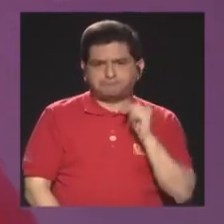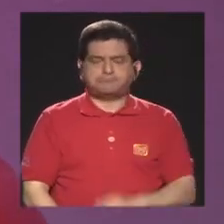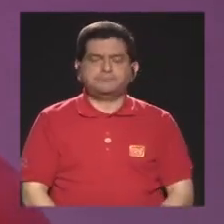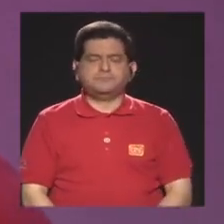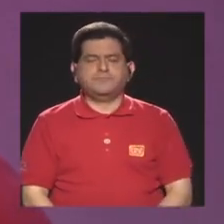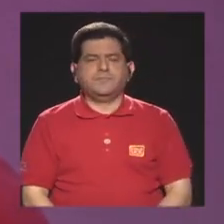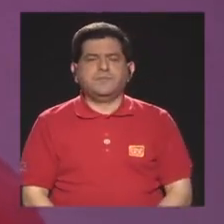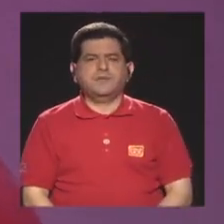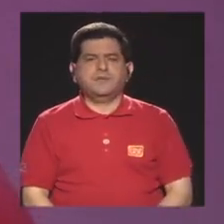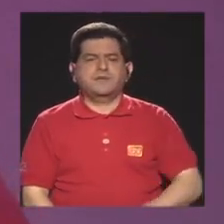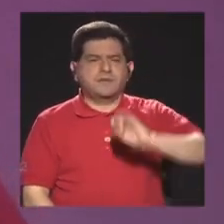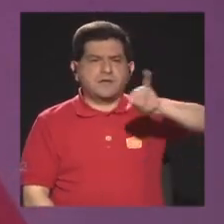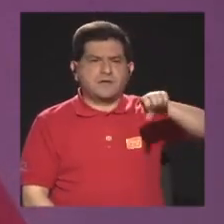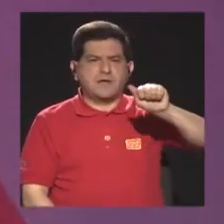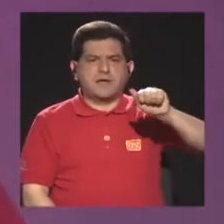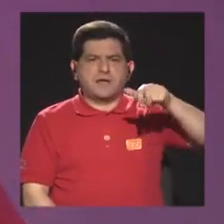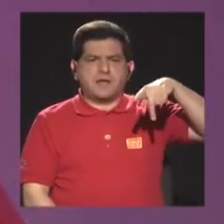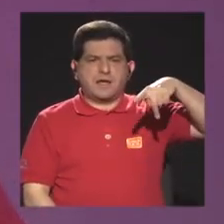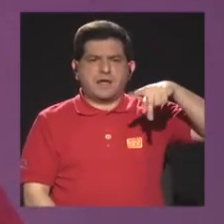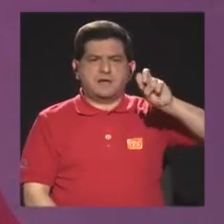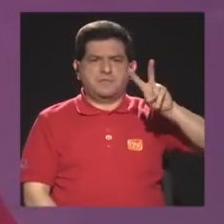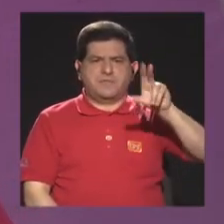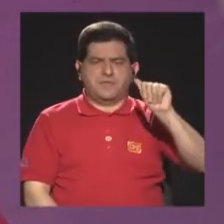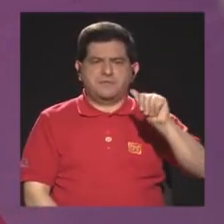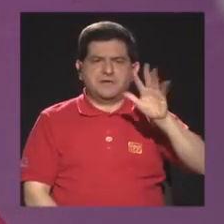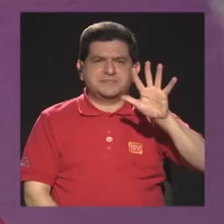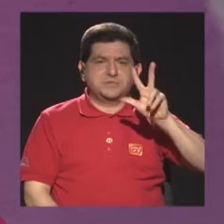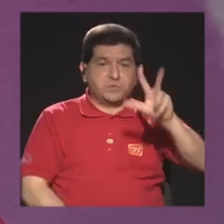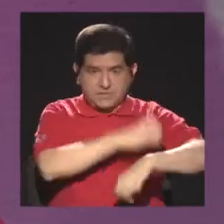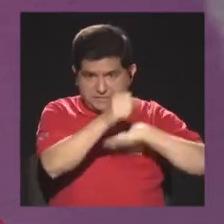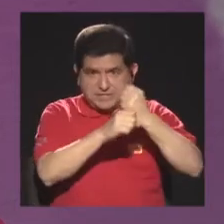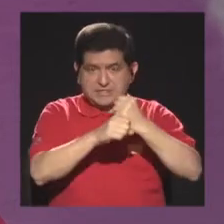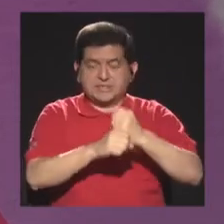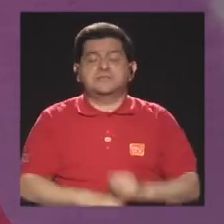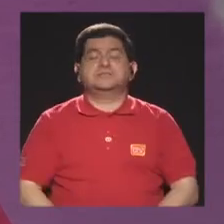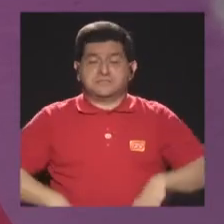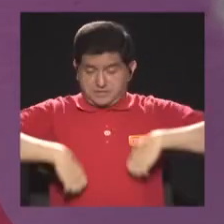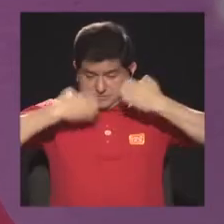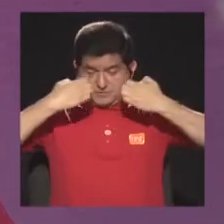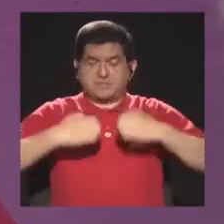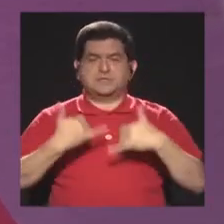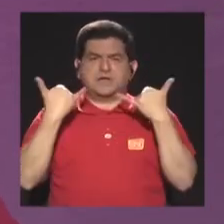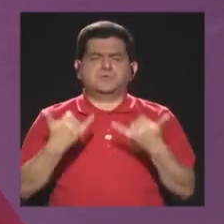tiene 53 años de existir y actualmente tenemos